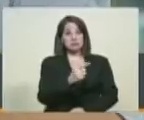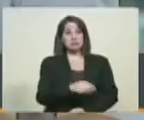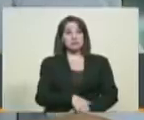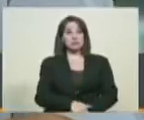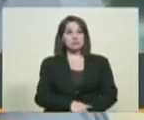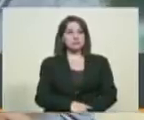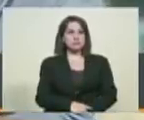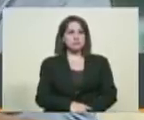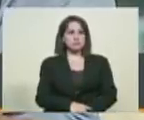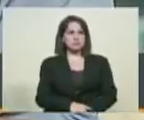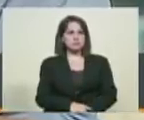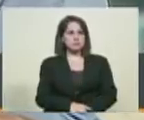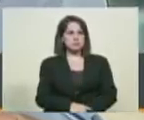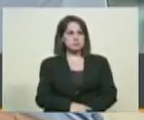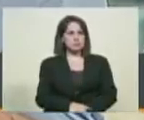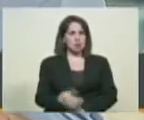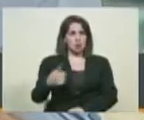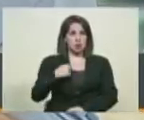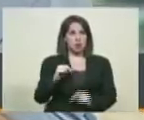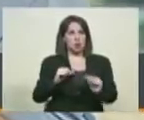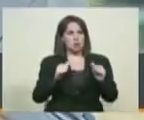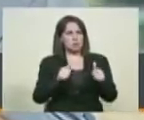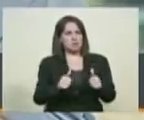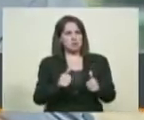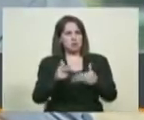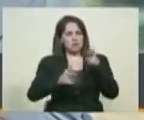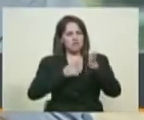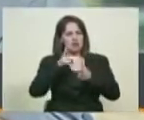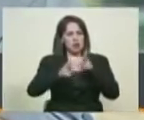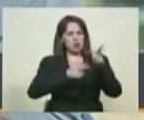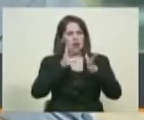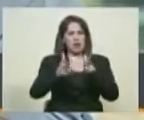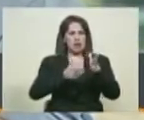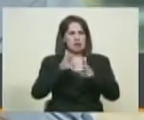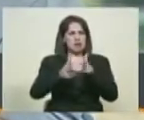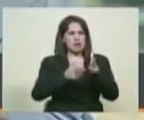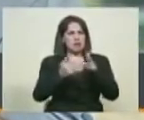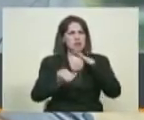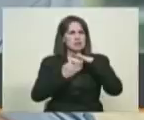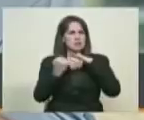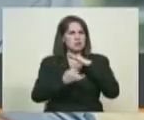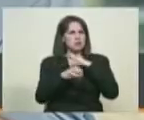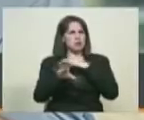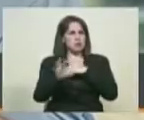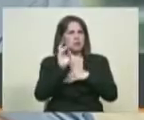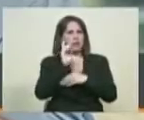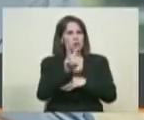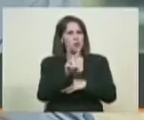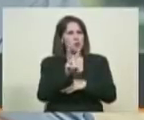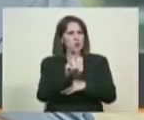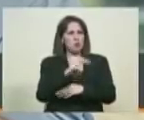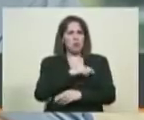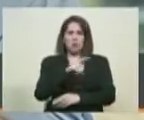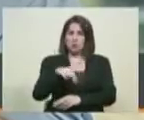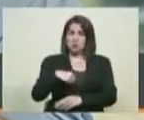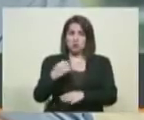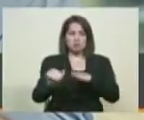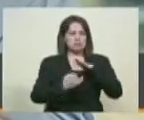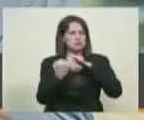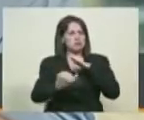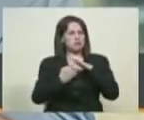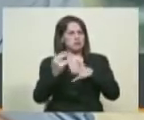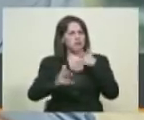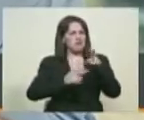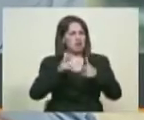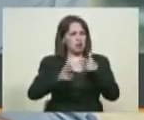desde incluso, yo vengo del Instituto de Ferrocarril del Estado, ¿no? Nosotros ahí en el Instituto de Ferrocarril del